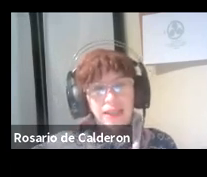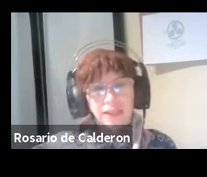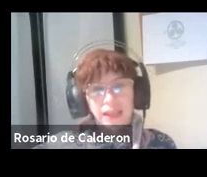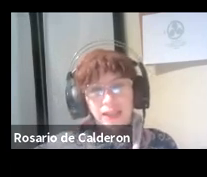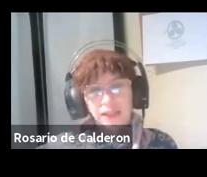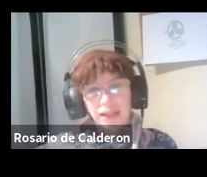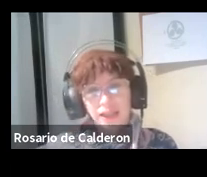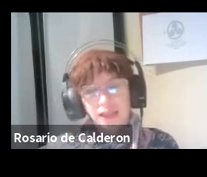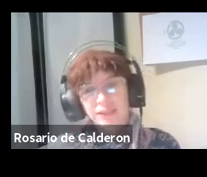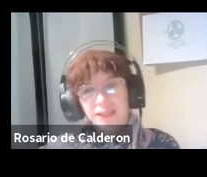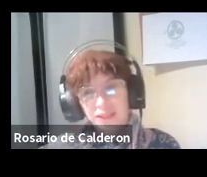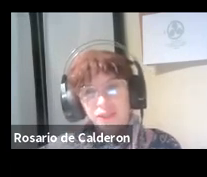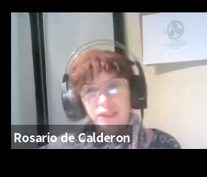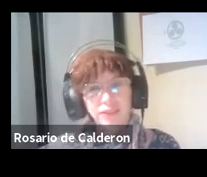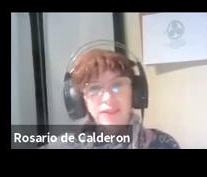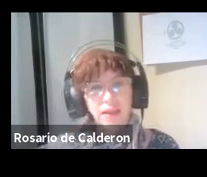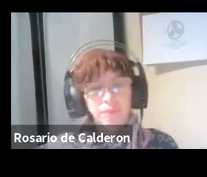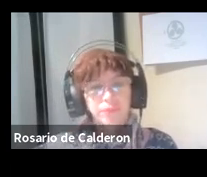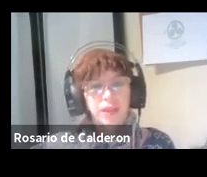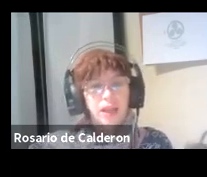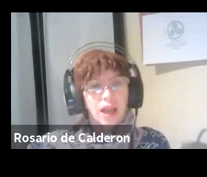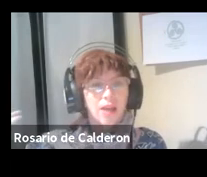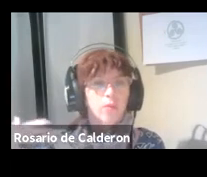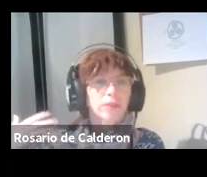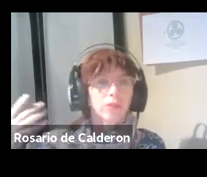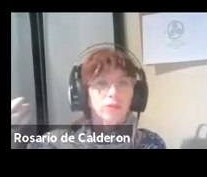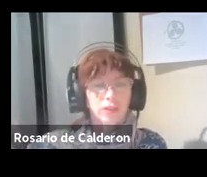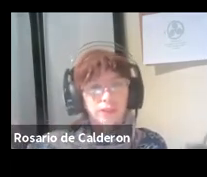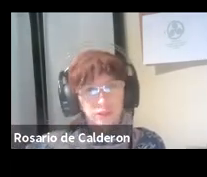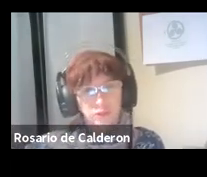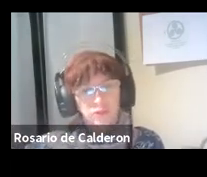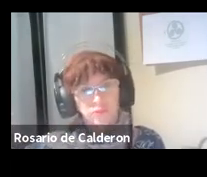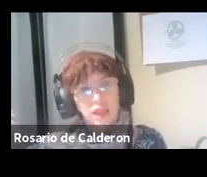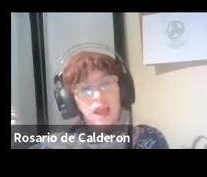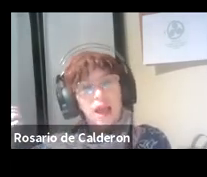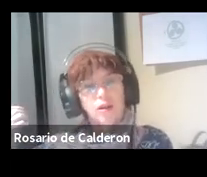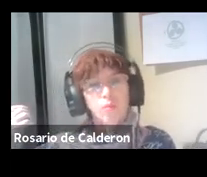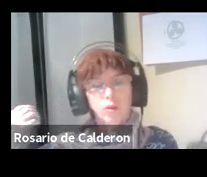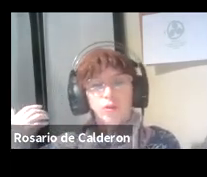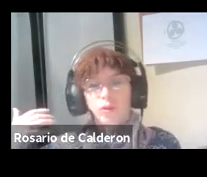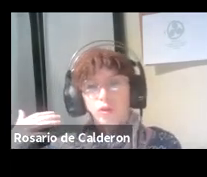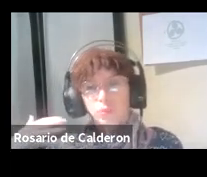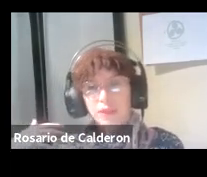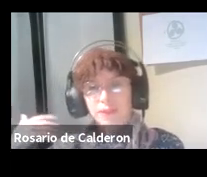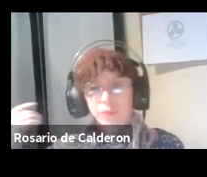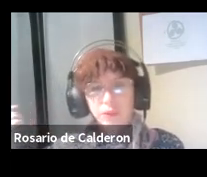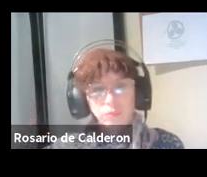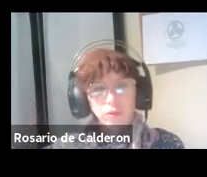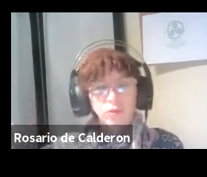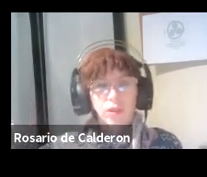ésta es la que hace referencia a nuestros sentidos a cómo nosotros